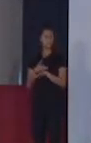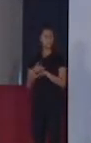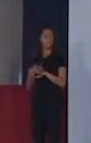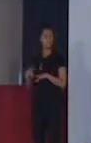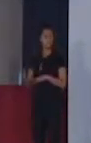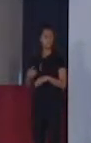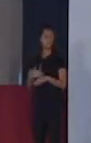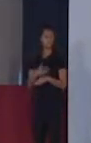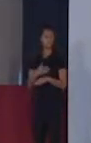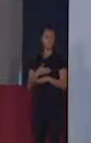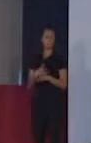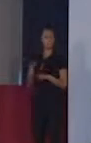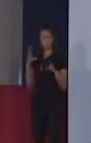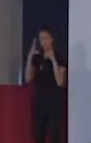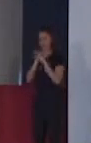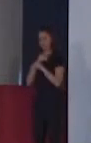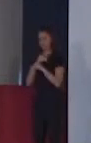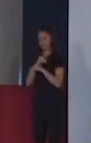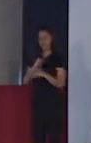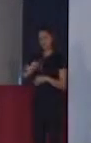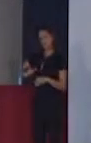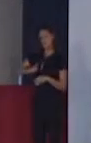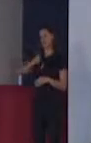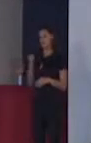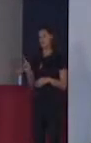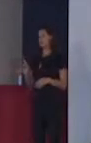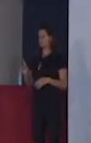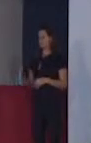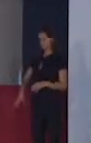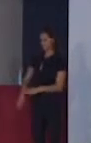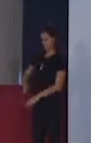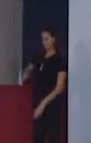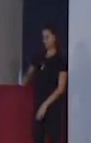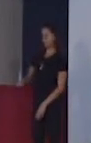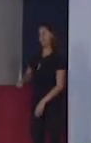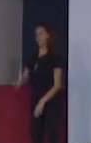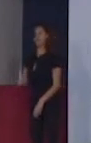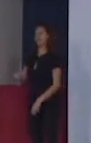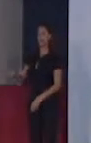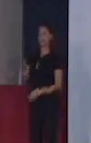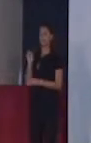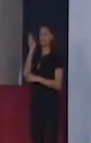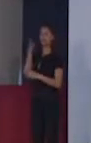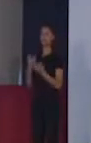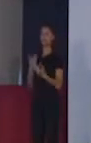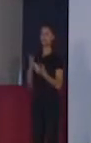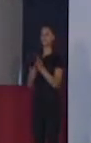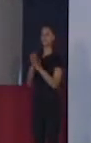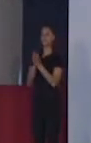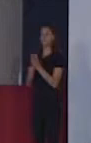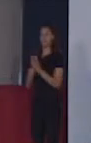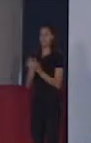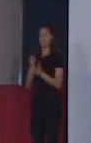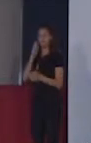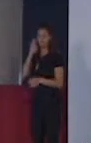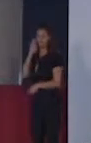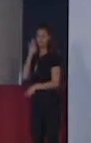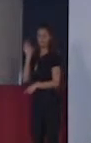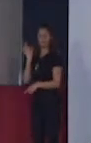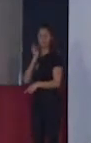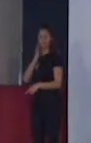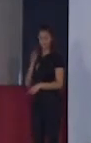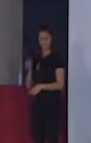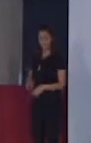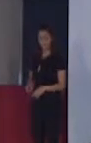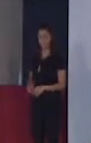para no hacer la fila en el banco o realmente teniendo claro que no tengo ningún problema para hacer la fila, hago la fila. Eso lo dejo como pregunta, o sea, ¿qué